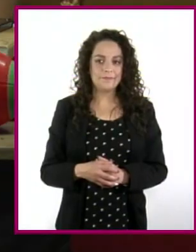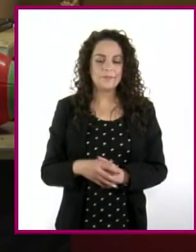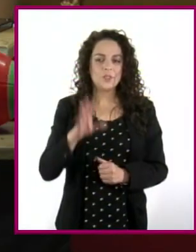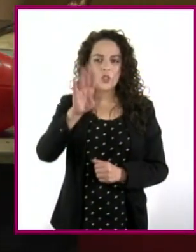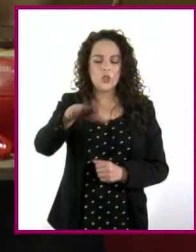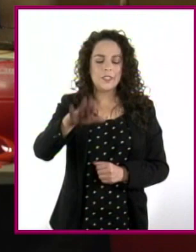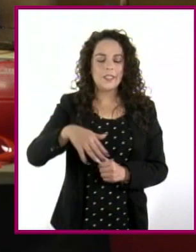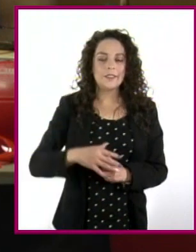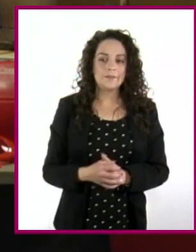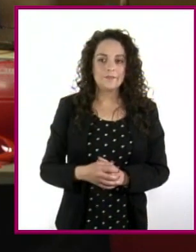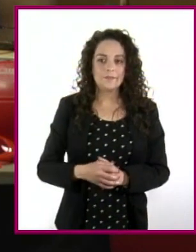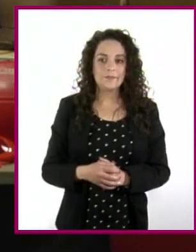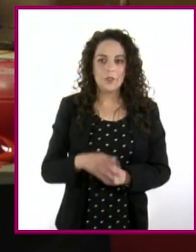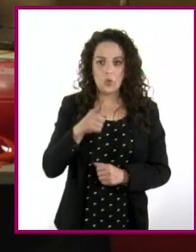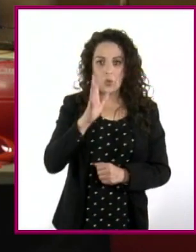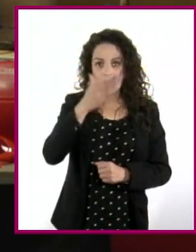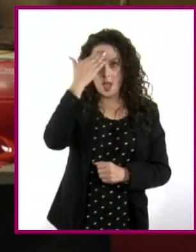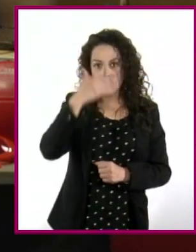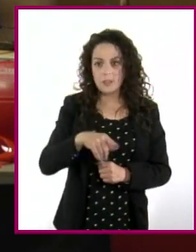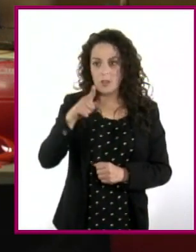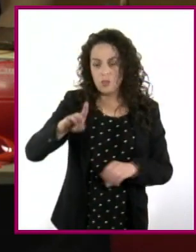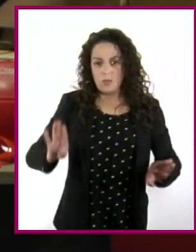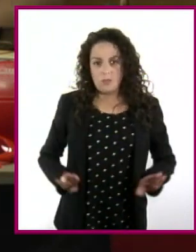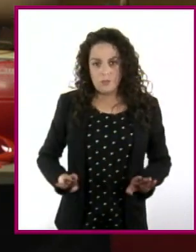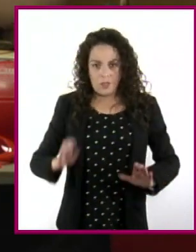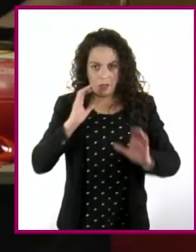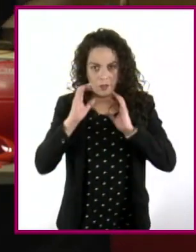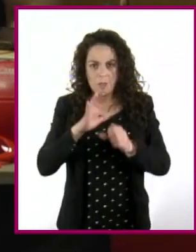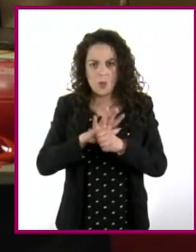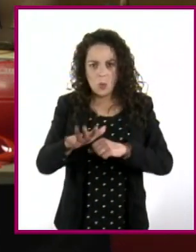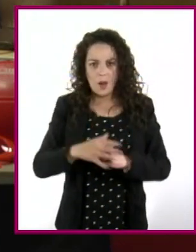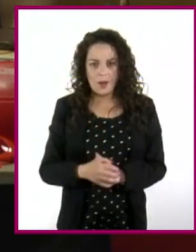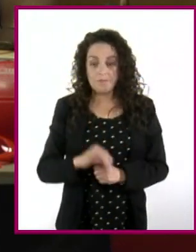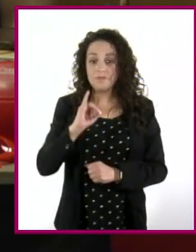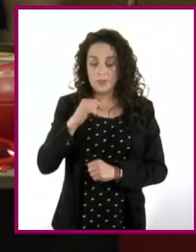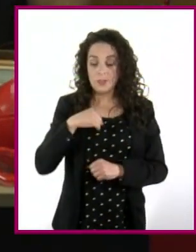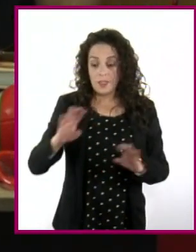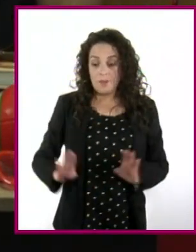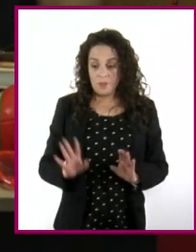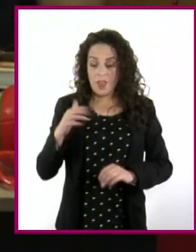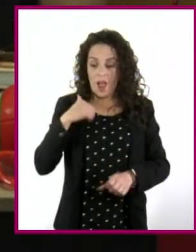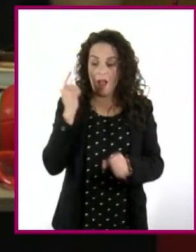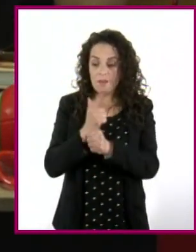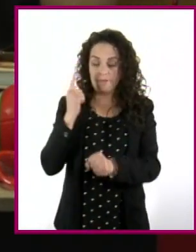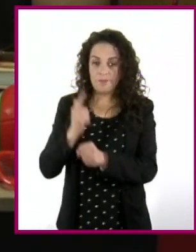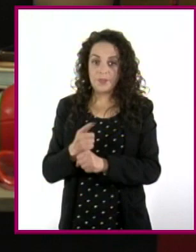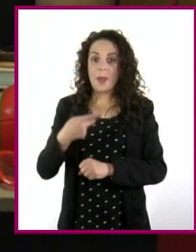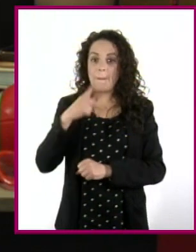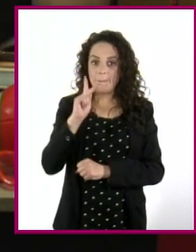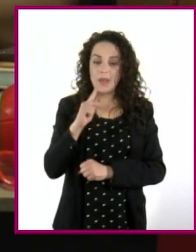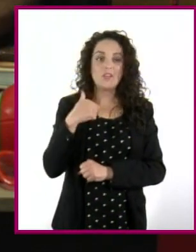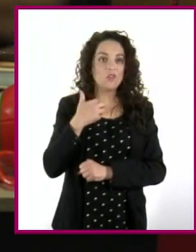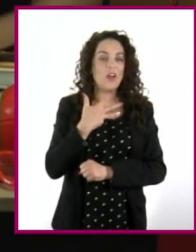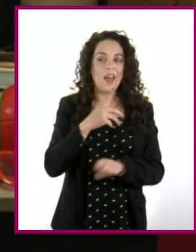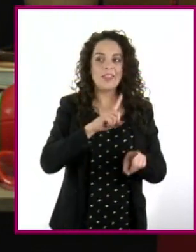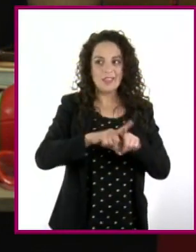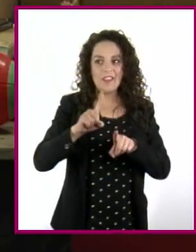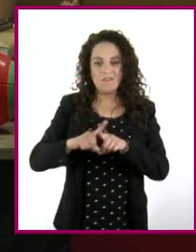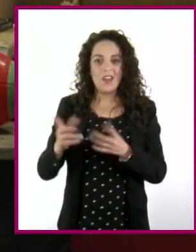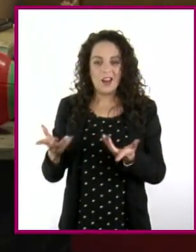Oye, Hugo, ¿ya sabes qué estilo de comunicación tienes? Detecté varias características, pero creo que tengo una combinación. ¿Y